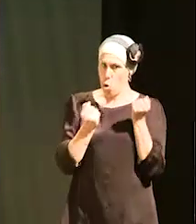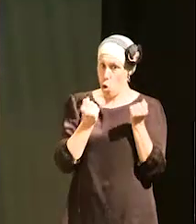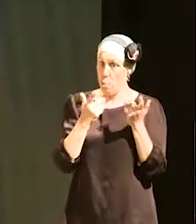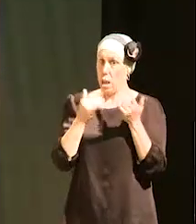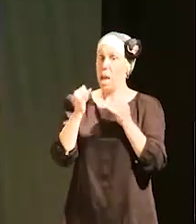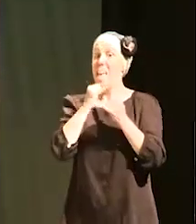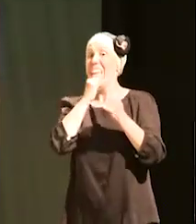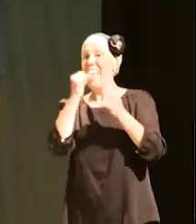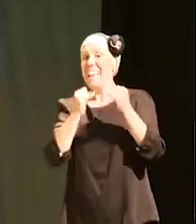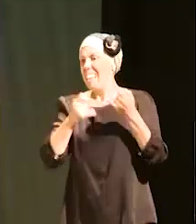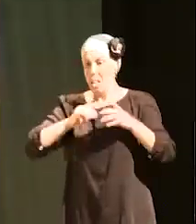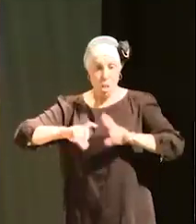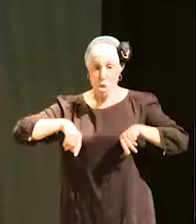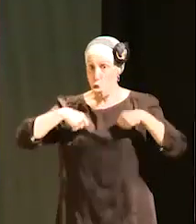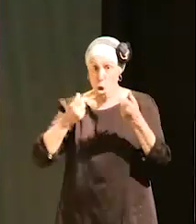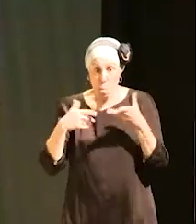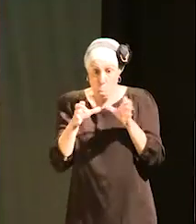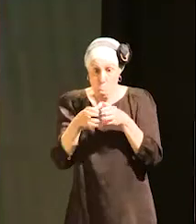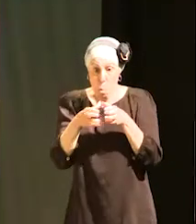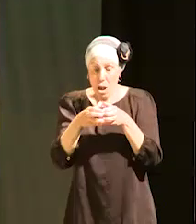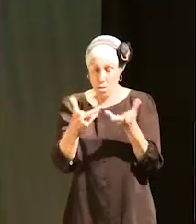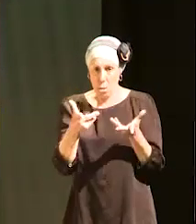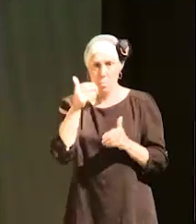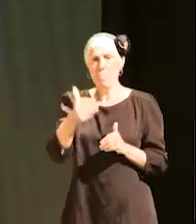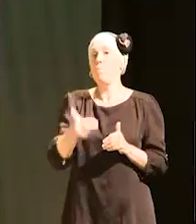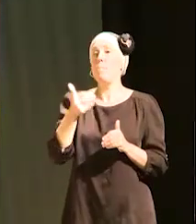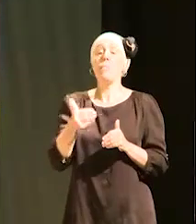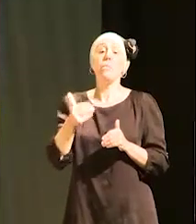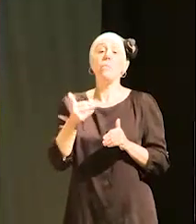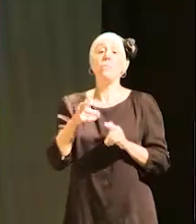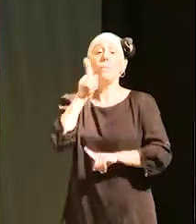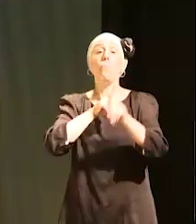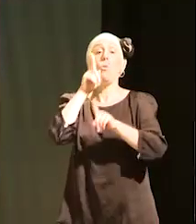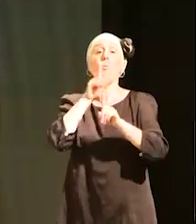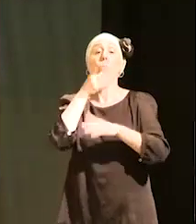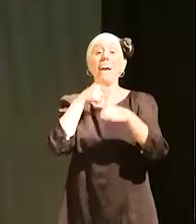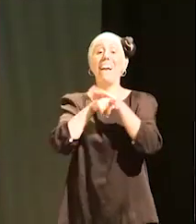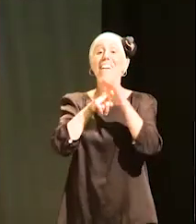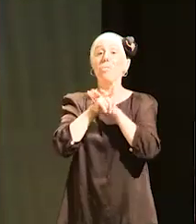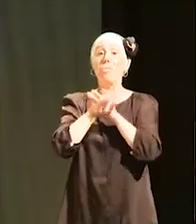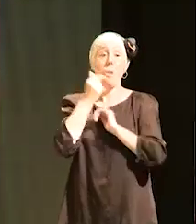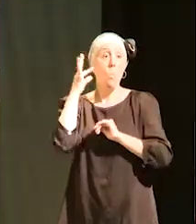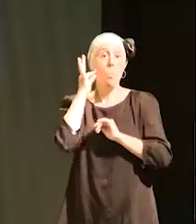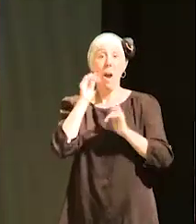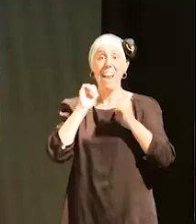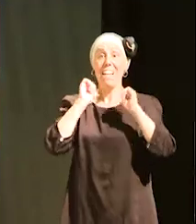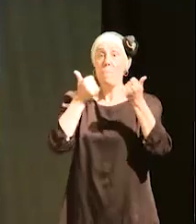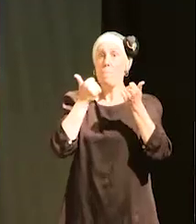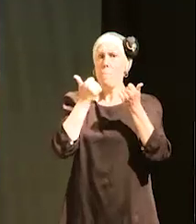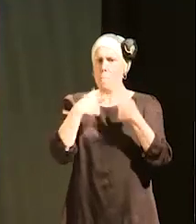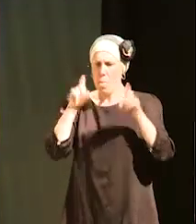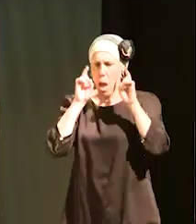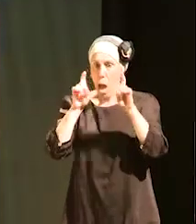las crisis normales pero fundamentalmente fue esto cuando ellas empezaron a ser facilitadoras eso